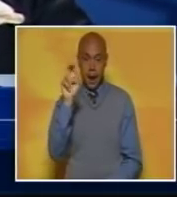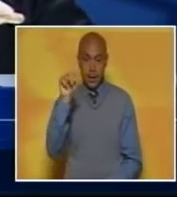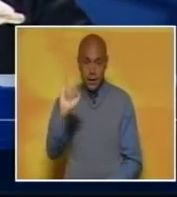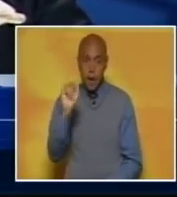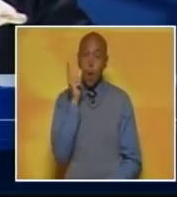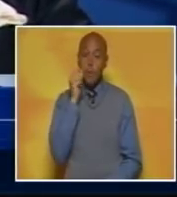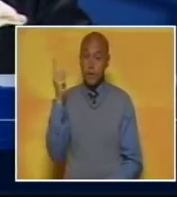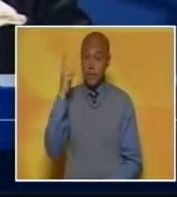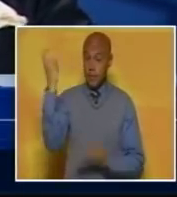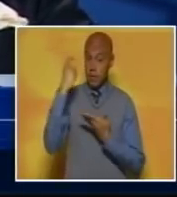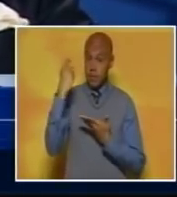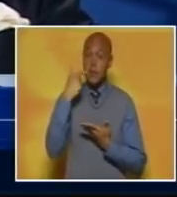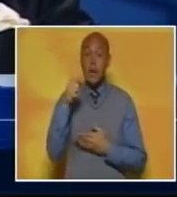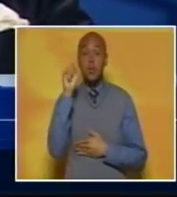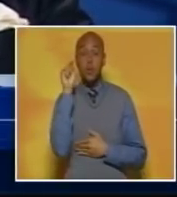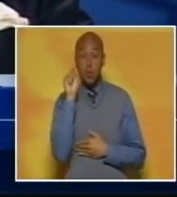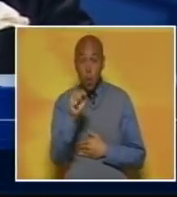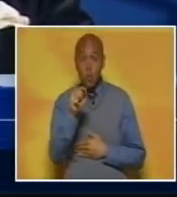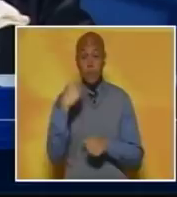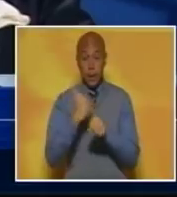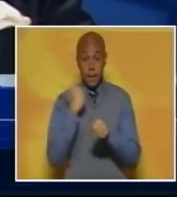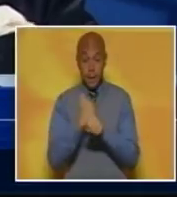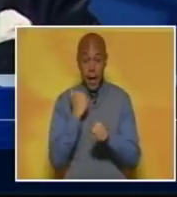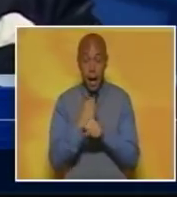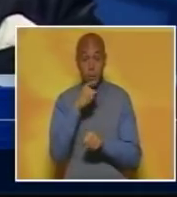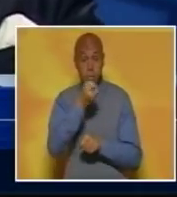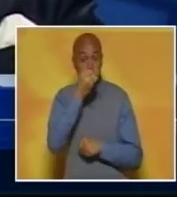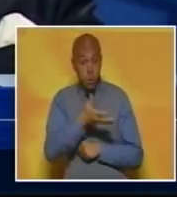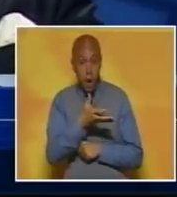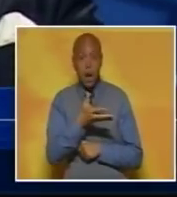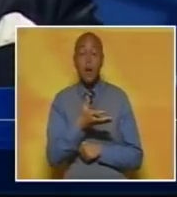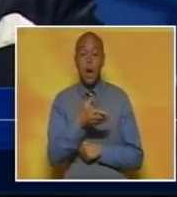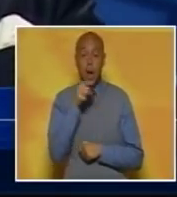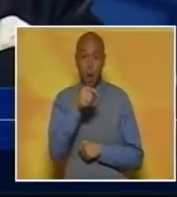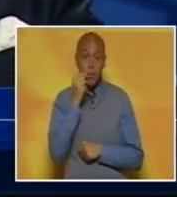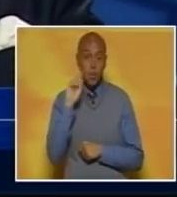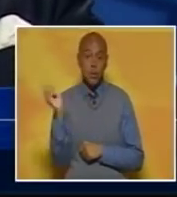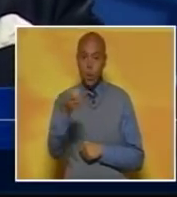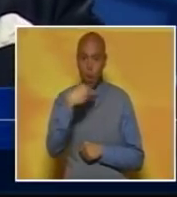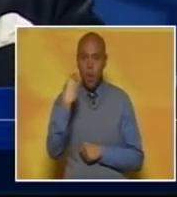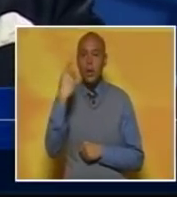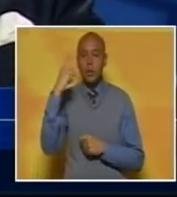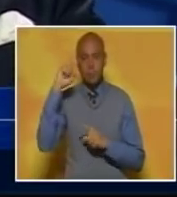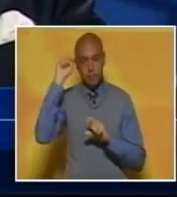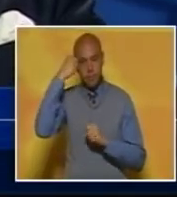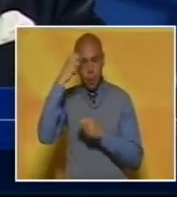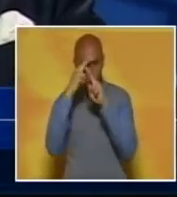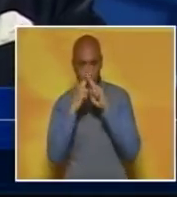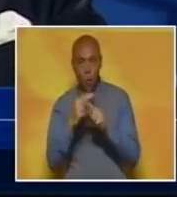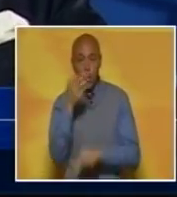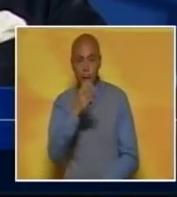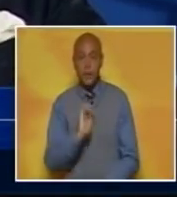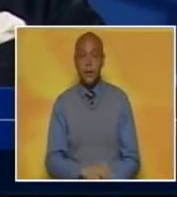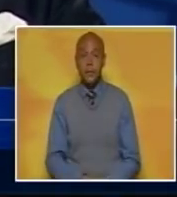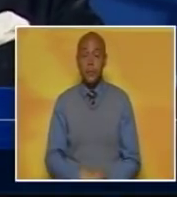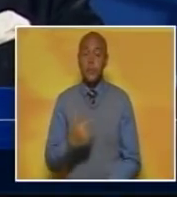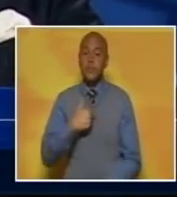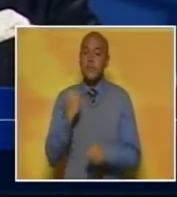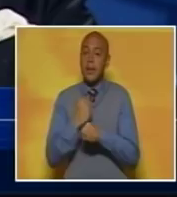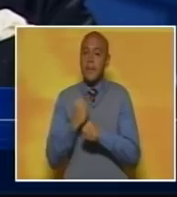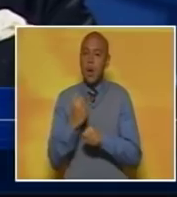Raúl, si tu trabajo es bueno, la gente siempre te recordarás. Y el trabajo está